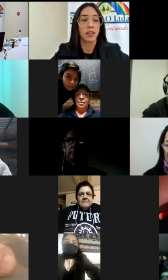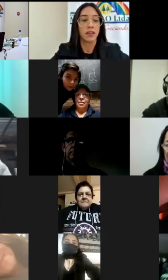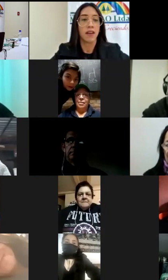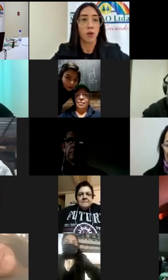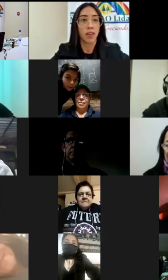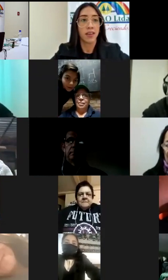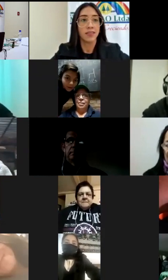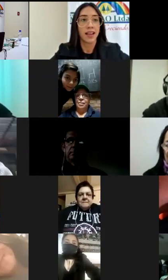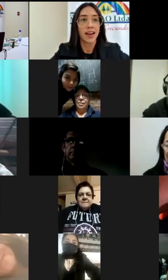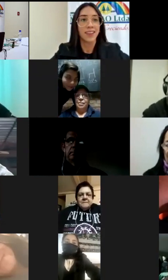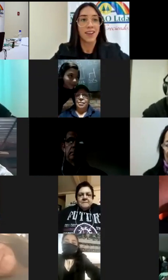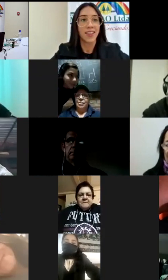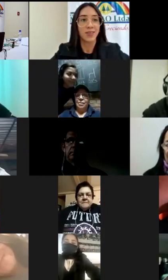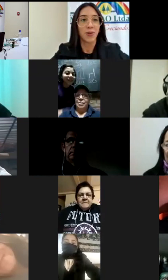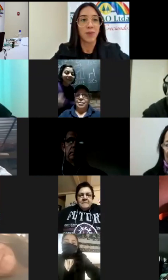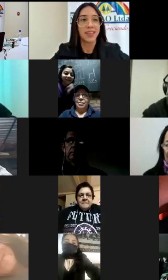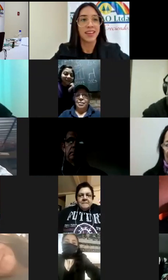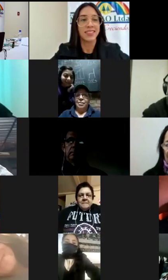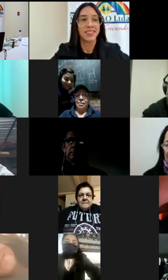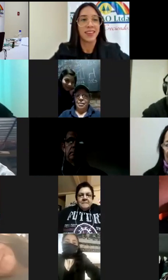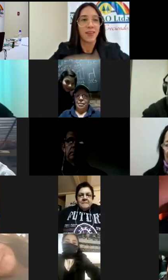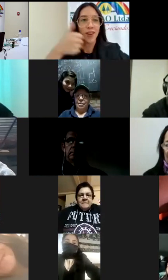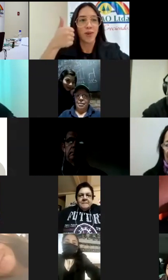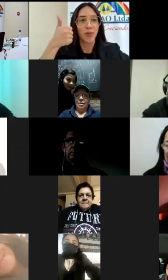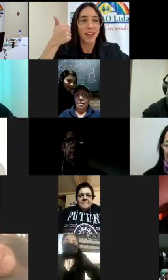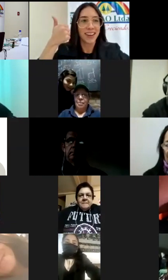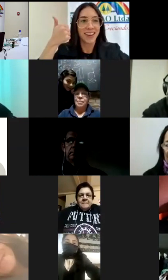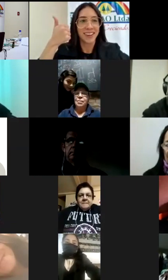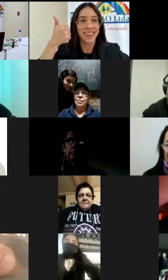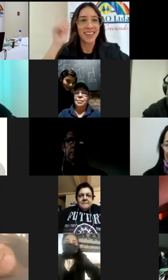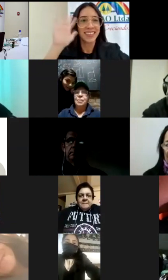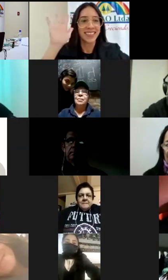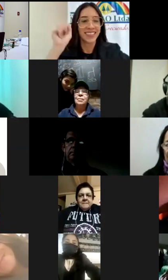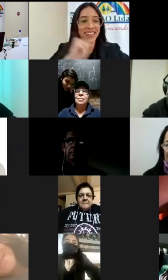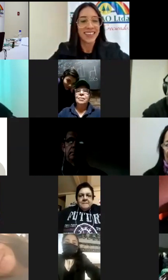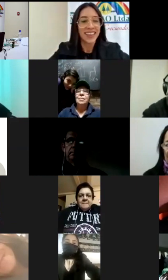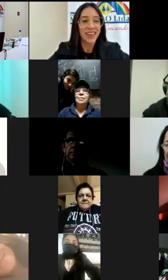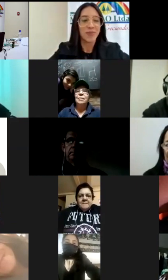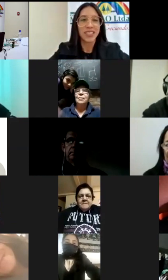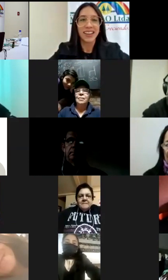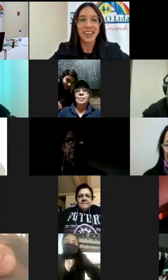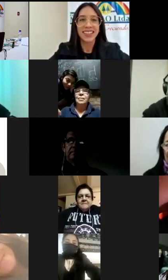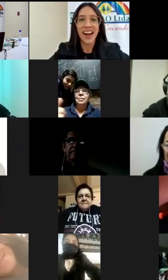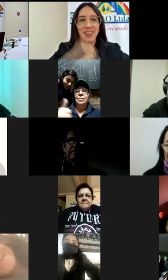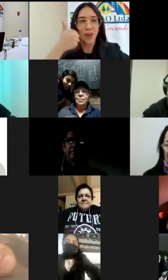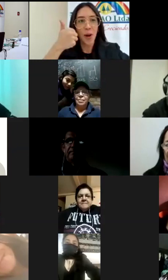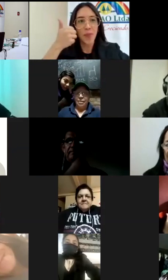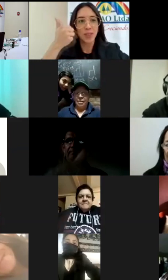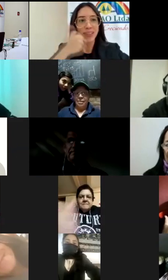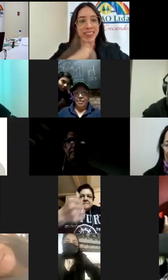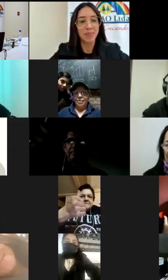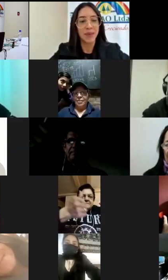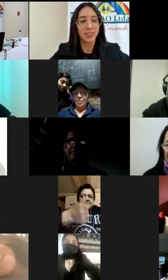la cooperativa aborde a través de sus comités. Veo pulgares arriba. Muchas gracias a todos